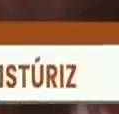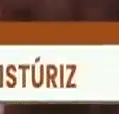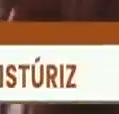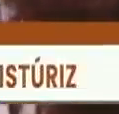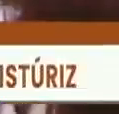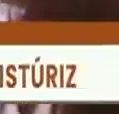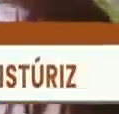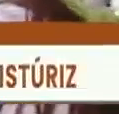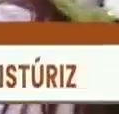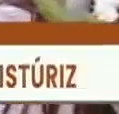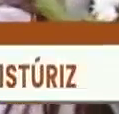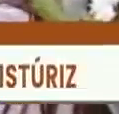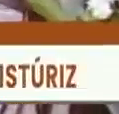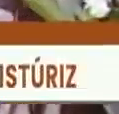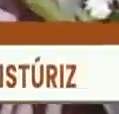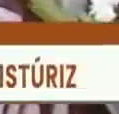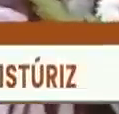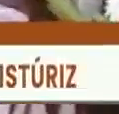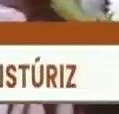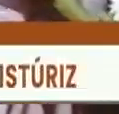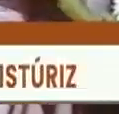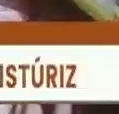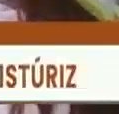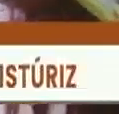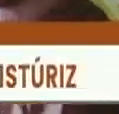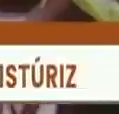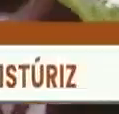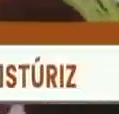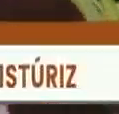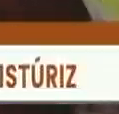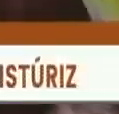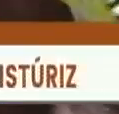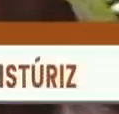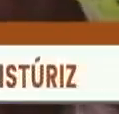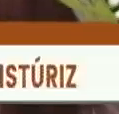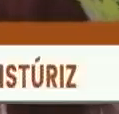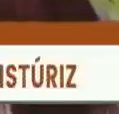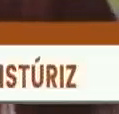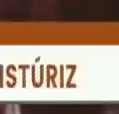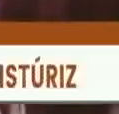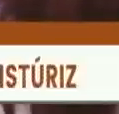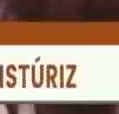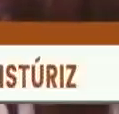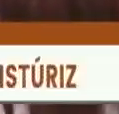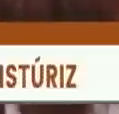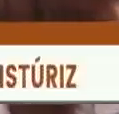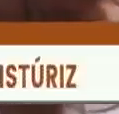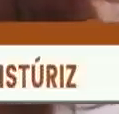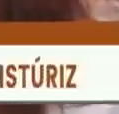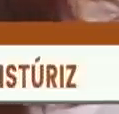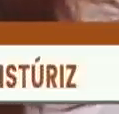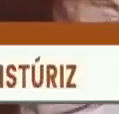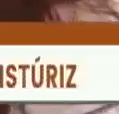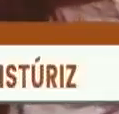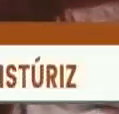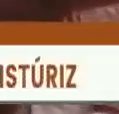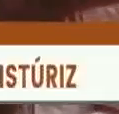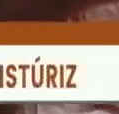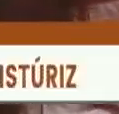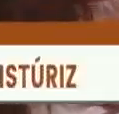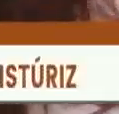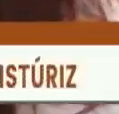presencia con las diferentes actividades del gobierno de Caracas, el jefe de gobierno de Caracas, Naum Fernández, el vicepresidente sectorial para el socialismo